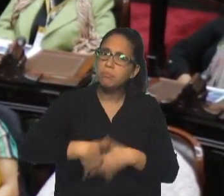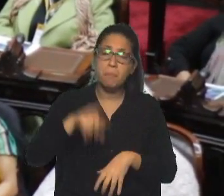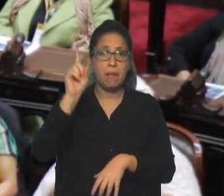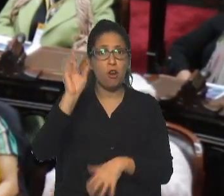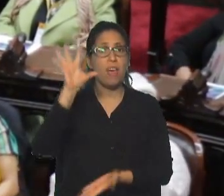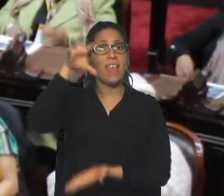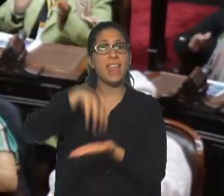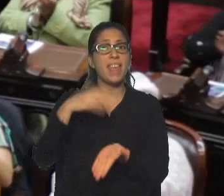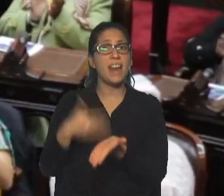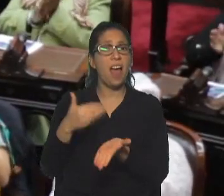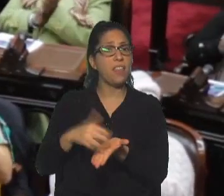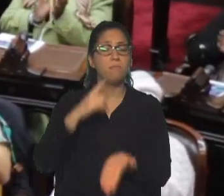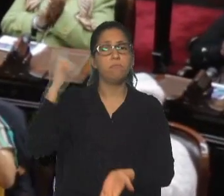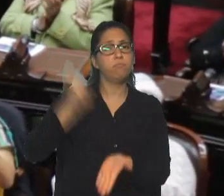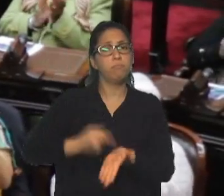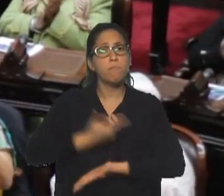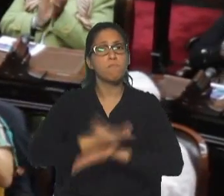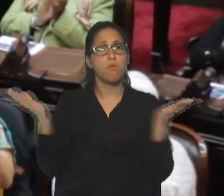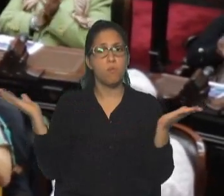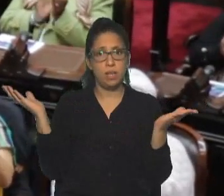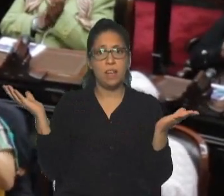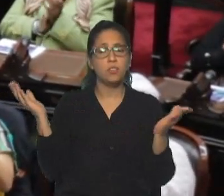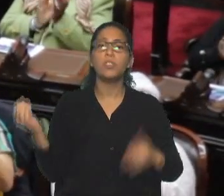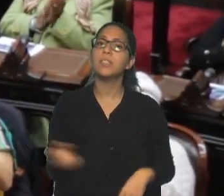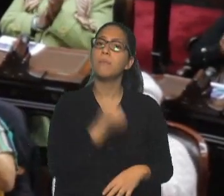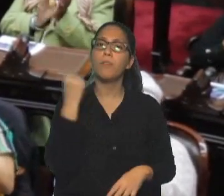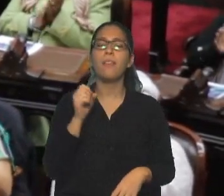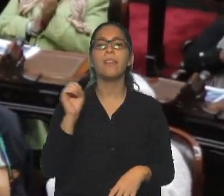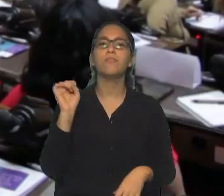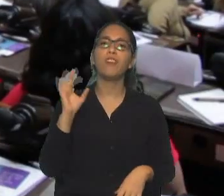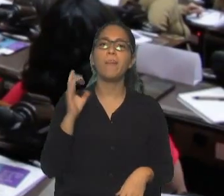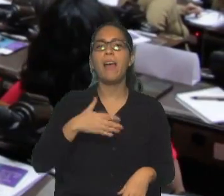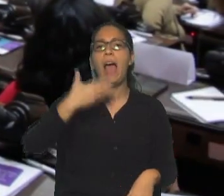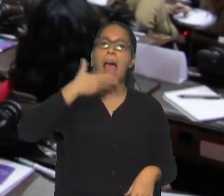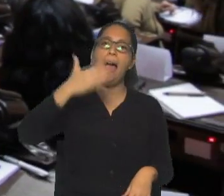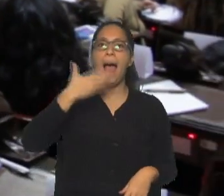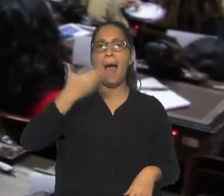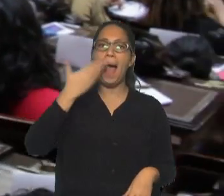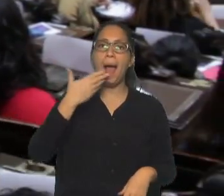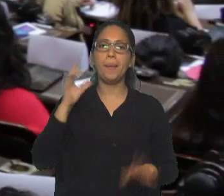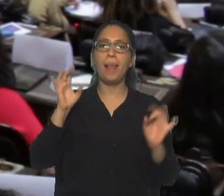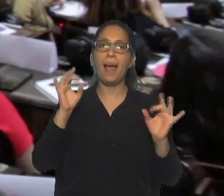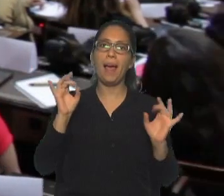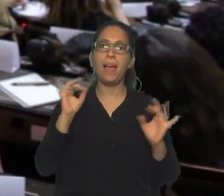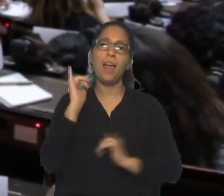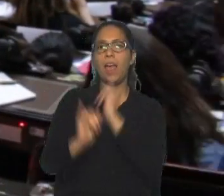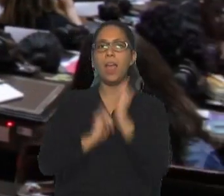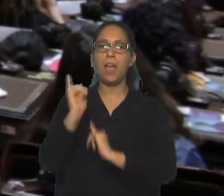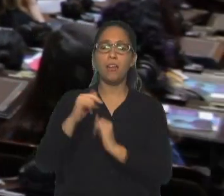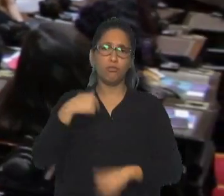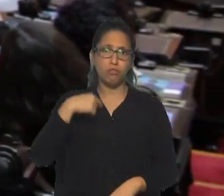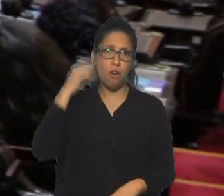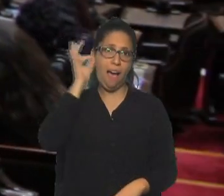políticas públicas y qué mejor que no ser siempre desde el discurso de en este caso personas que no somos